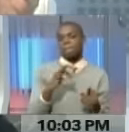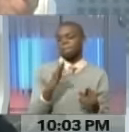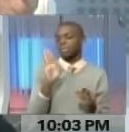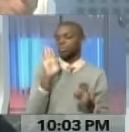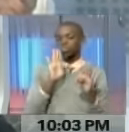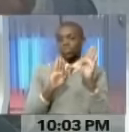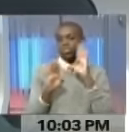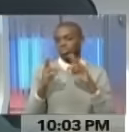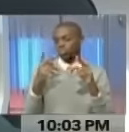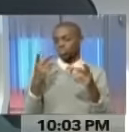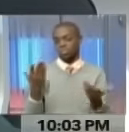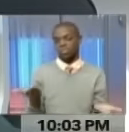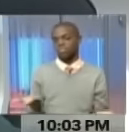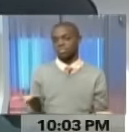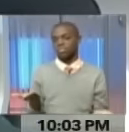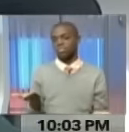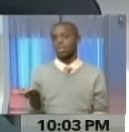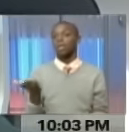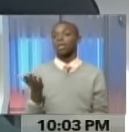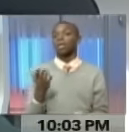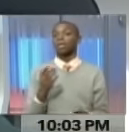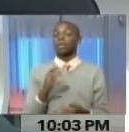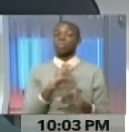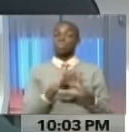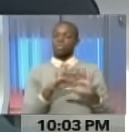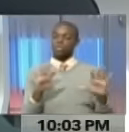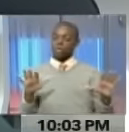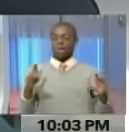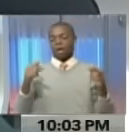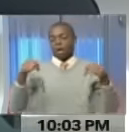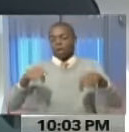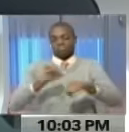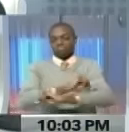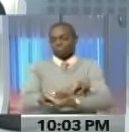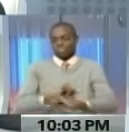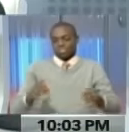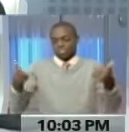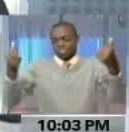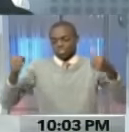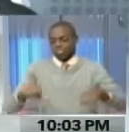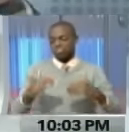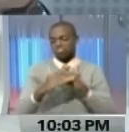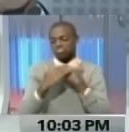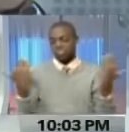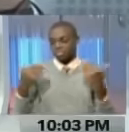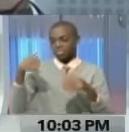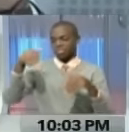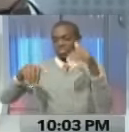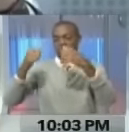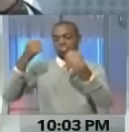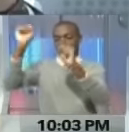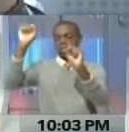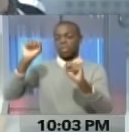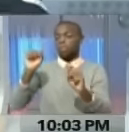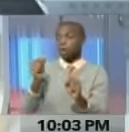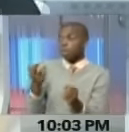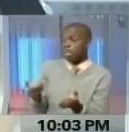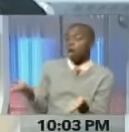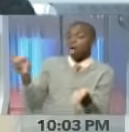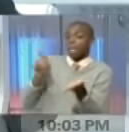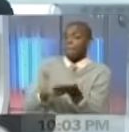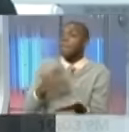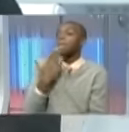lo que se evidenció también es que que feneció legalmente el referendo revocatorio hablamos de eso la vuelta de la paz y no se puede pedir dos veces en el mismo periodo